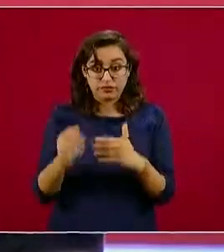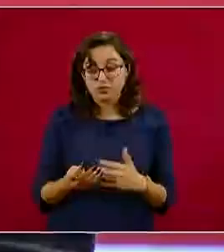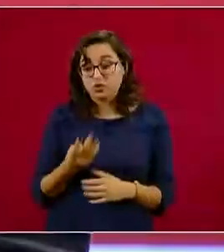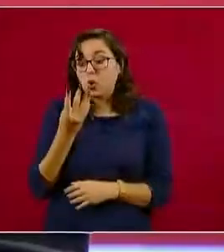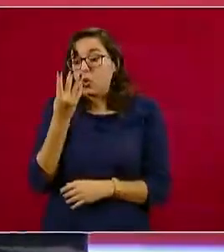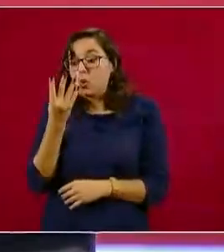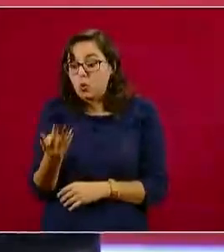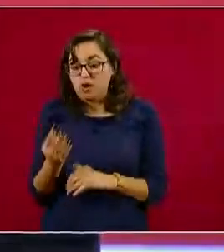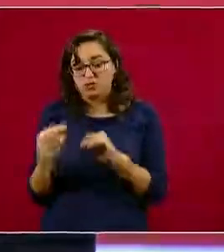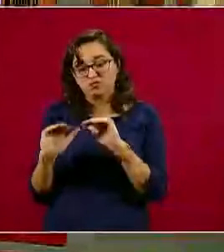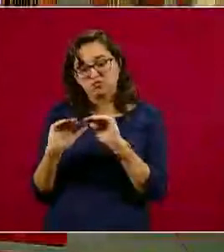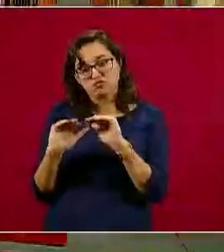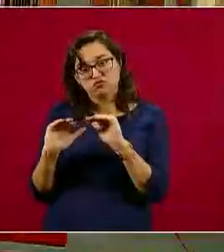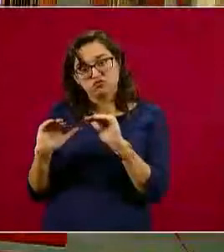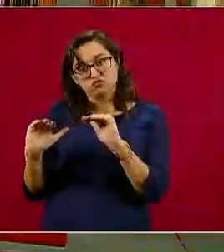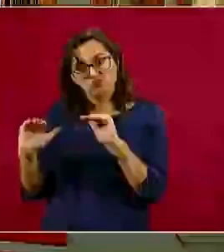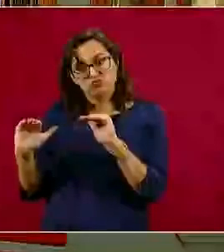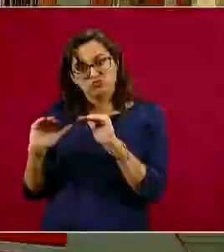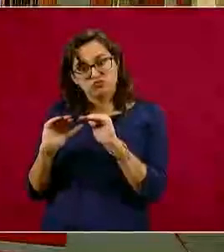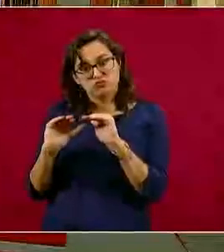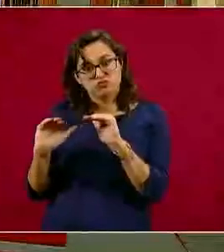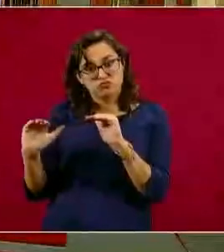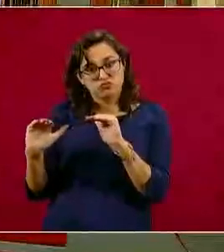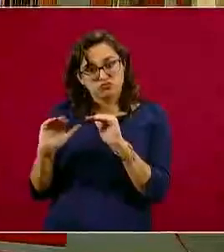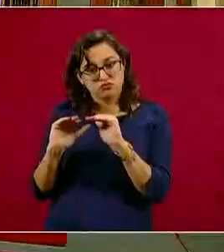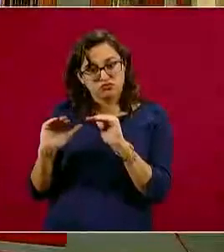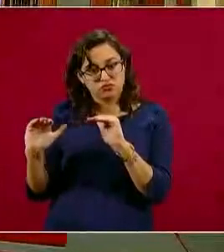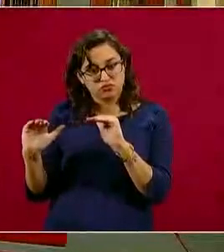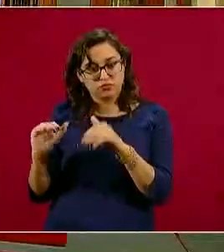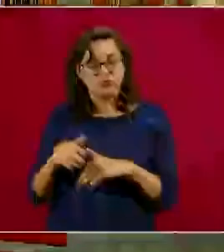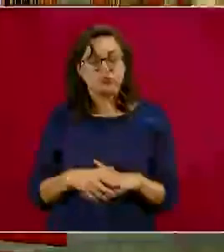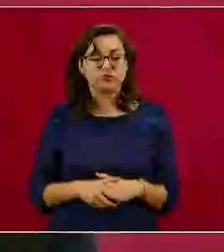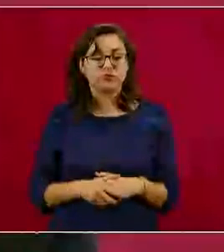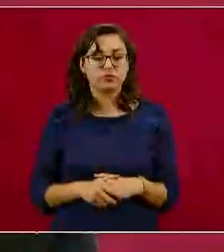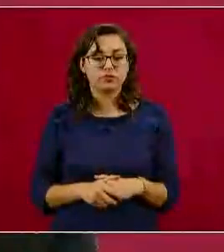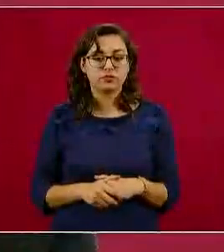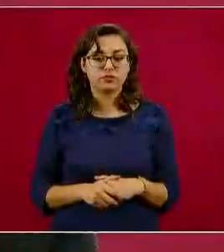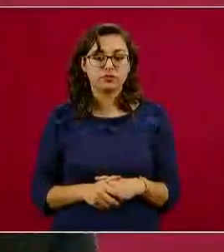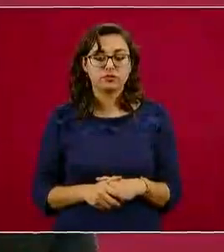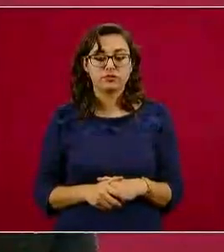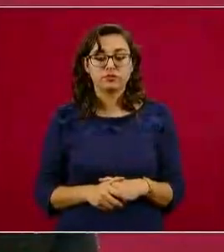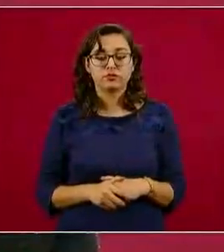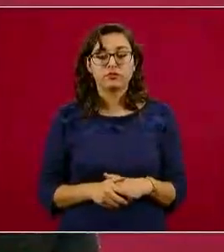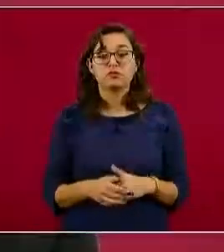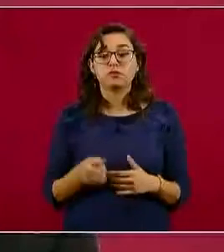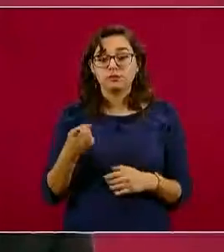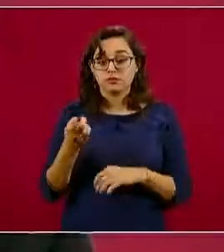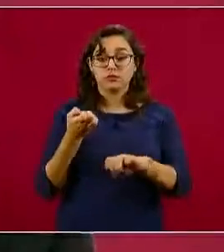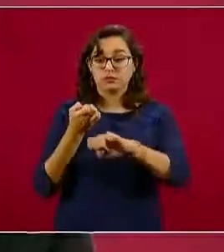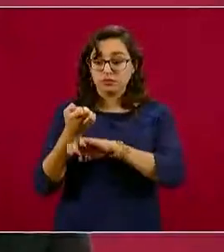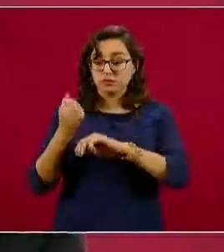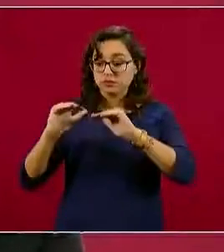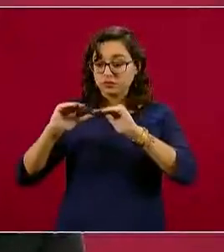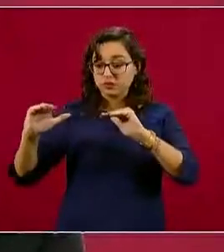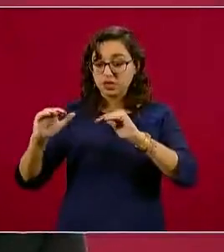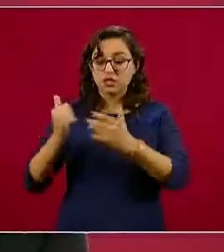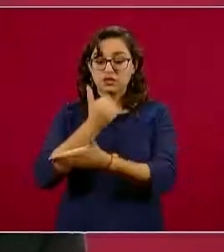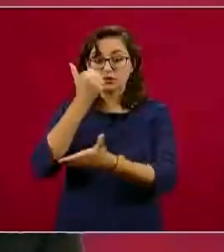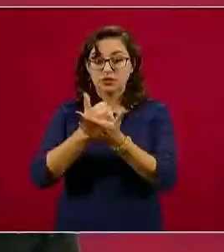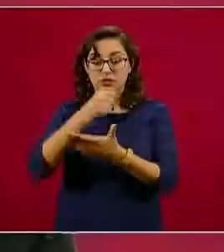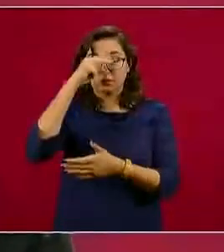4 que están en lo que le llamamos meseta o zona estable. Estas entidades de meseta incluye a la Ciudad de México, incluye al Estado